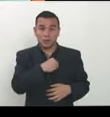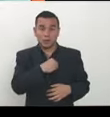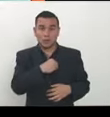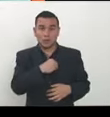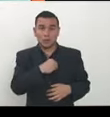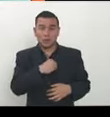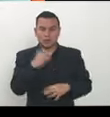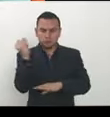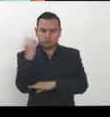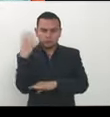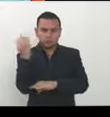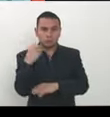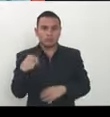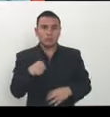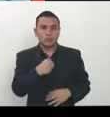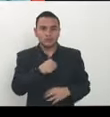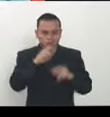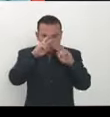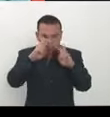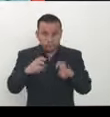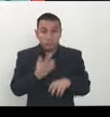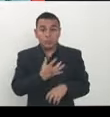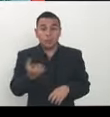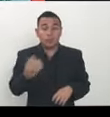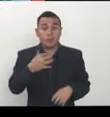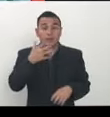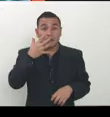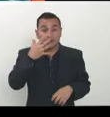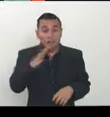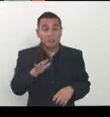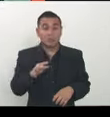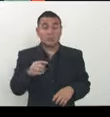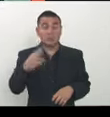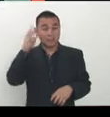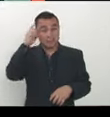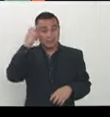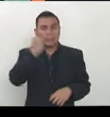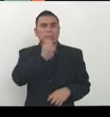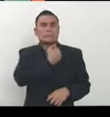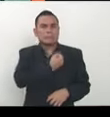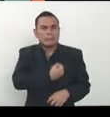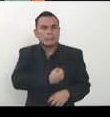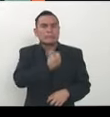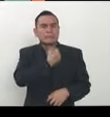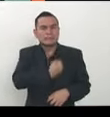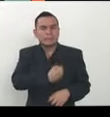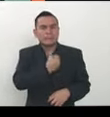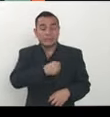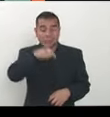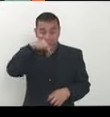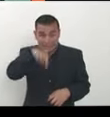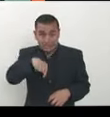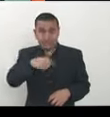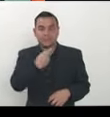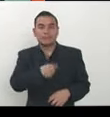de urgencia. Y hemos sido maltratados en este país y nos da